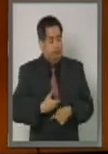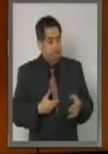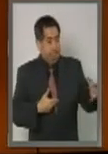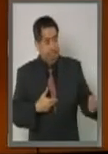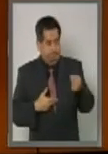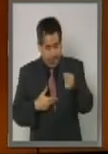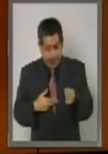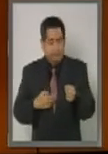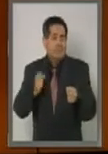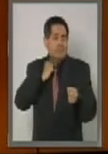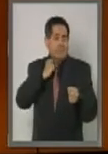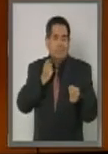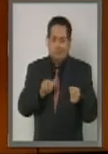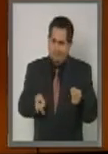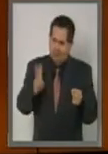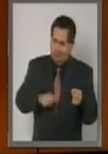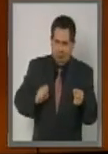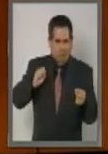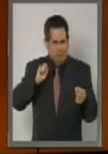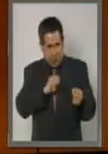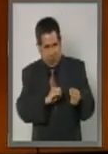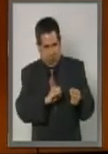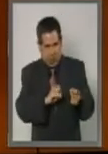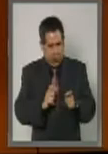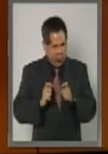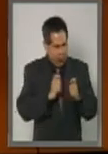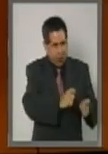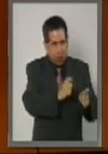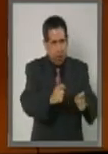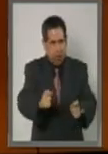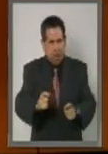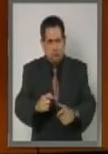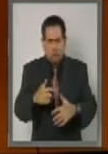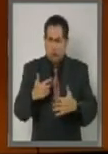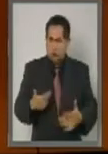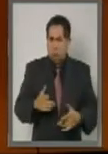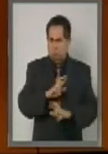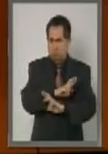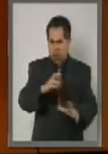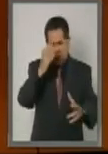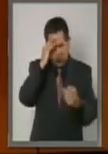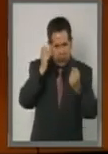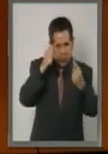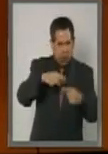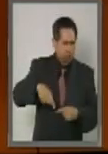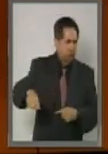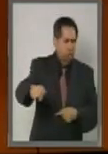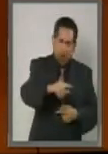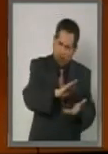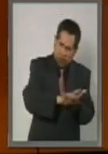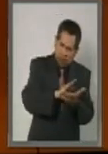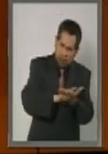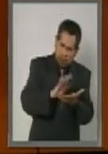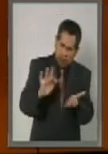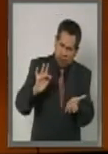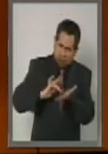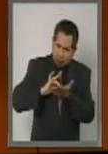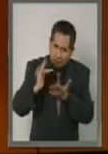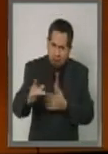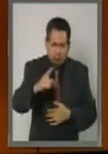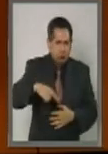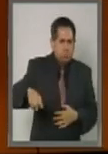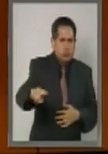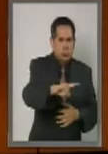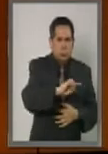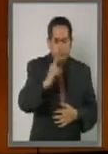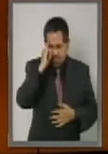ratificado por el Senado. Senadoras y senadores, esto es un reconocimiento a su trabajo. Gracias por dar este apoyo a